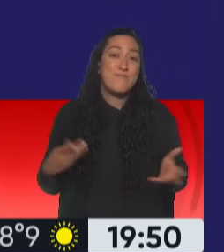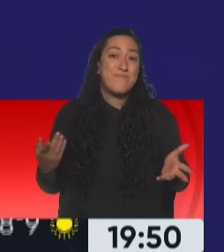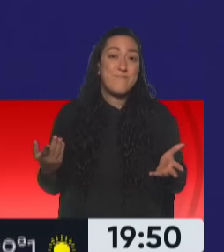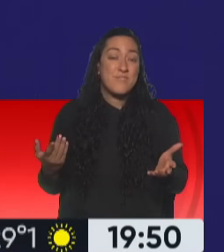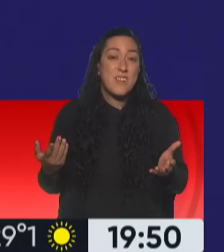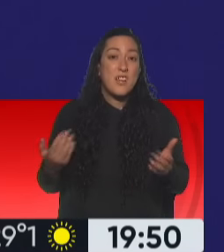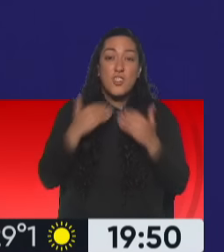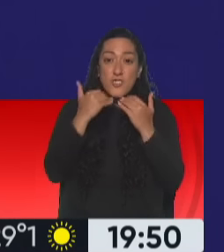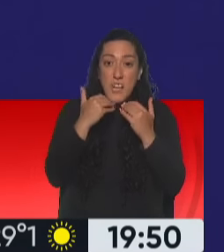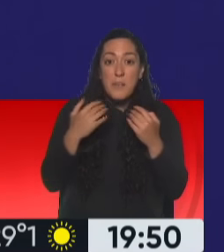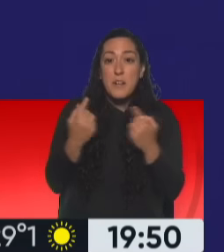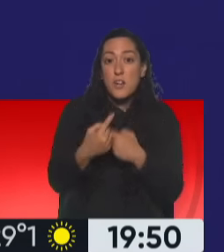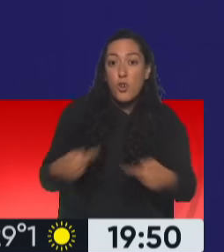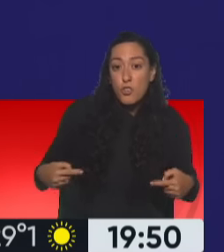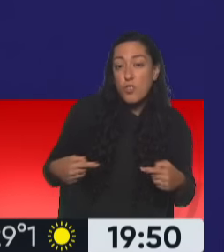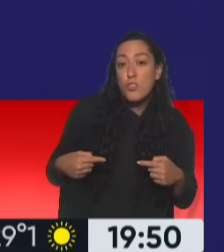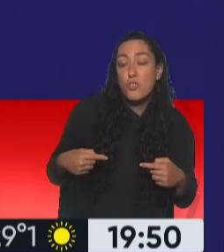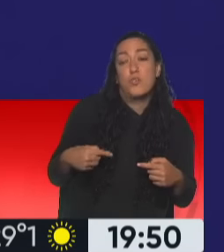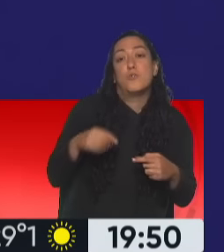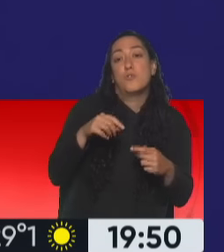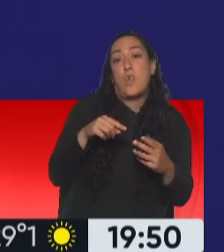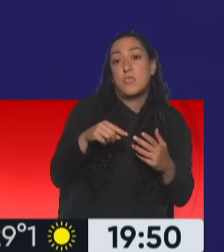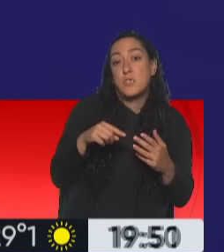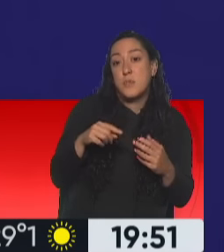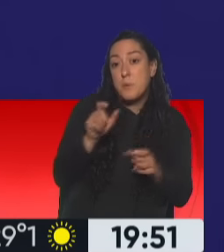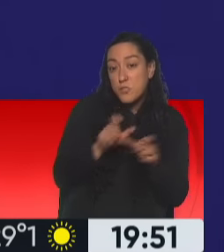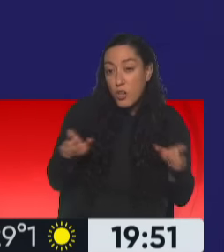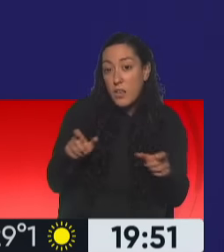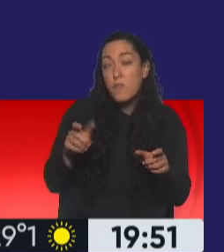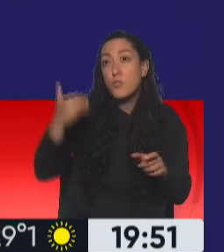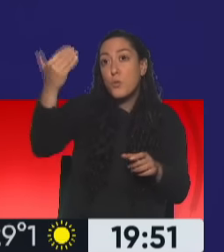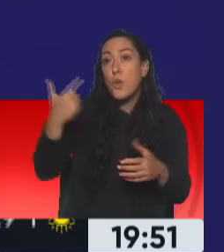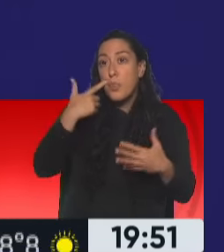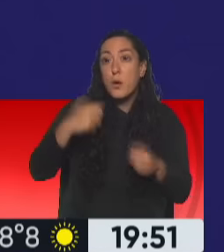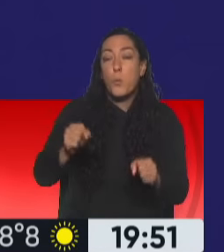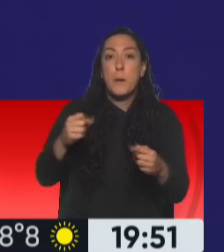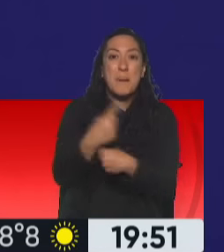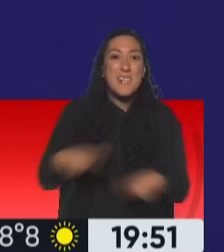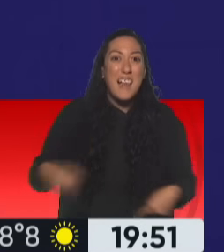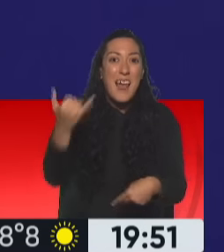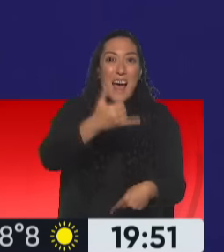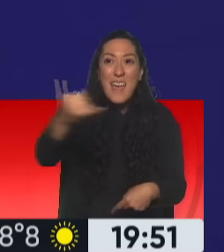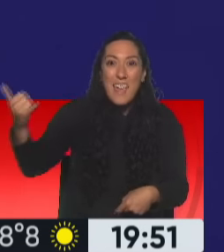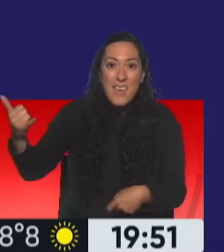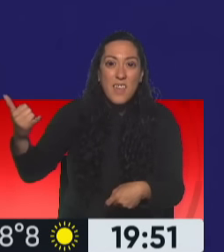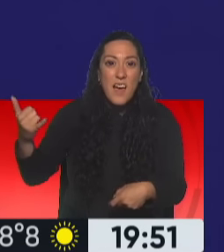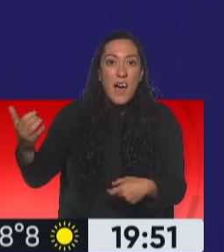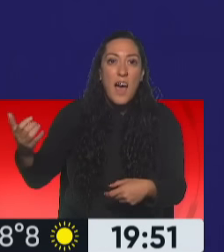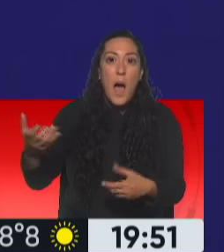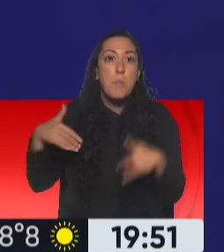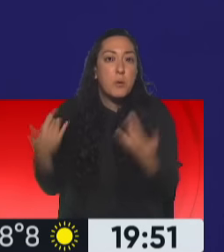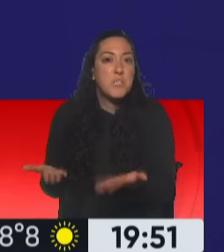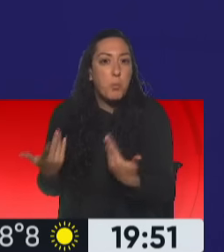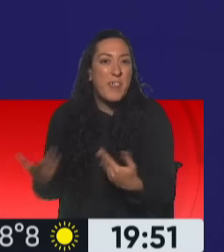de dotaciones, puede ser que en el futuro descubran que hay cosas que pueden usar que no sabían.